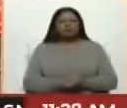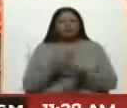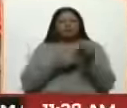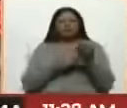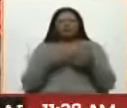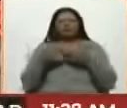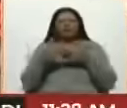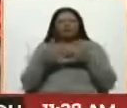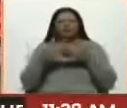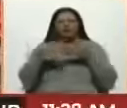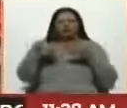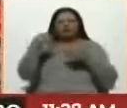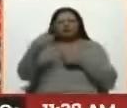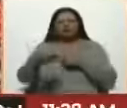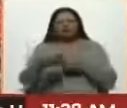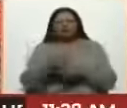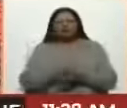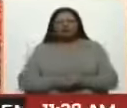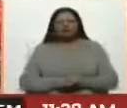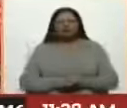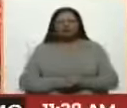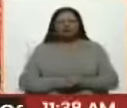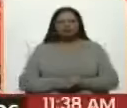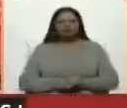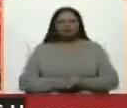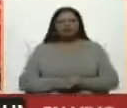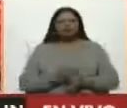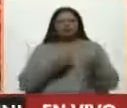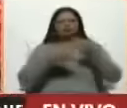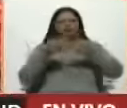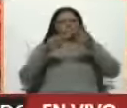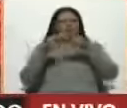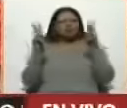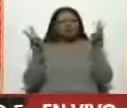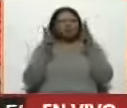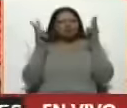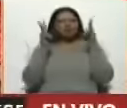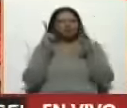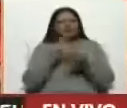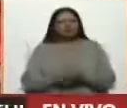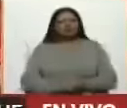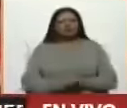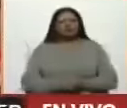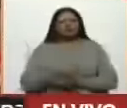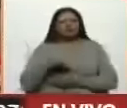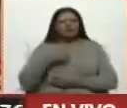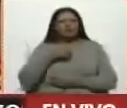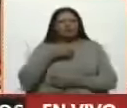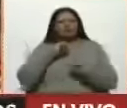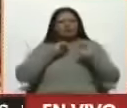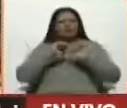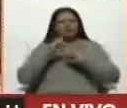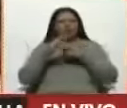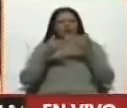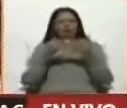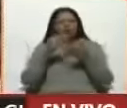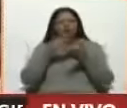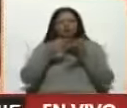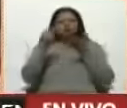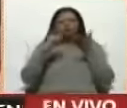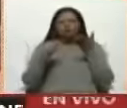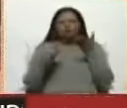durante y después. Construir la victoria. Nosotros no podemos evitar que ellos saquen esas encuestas.